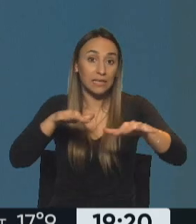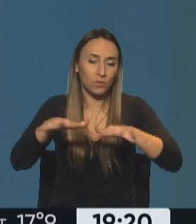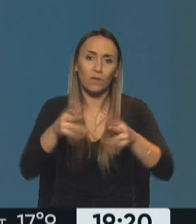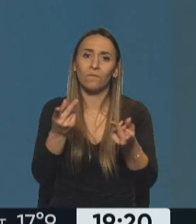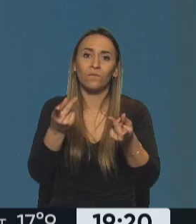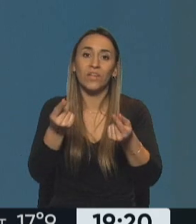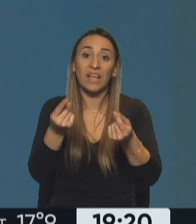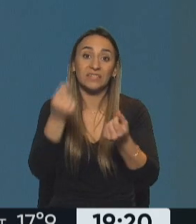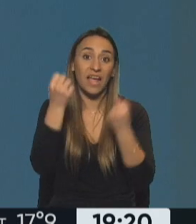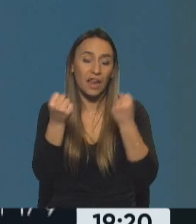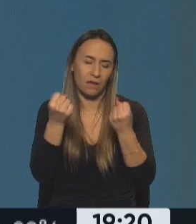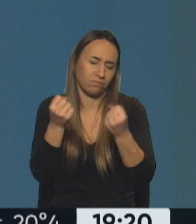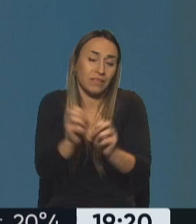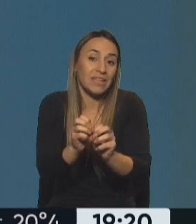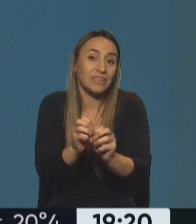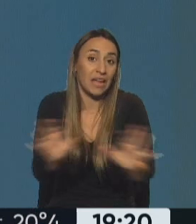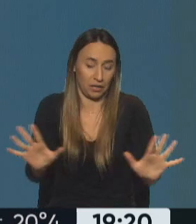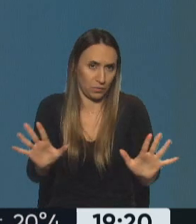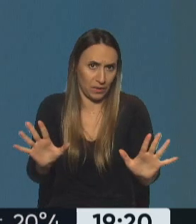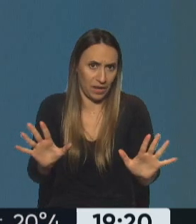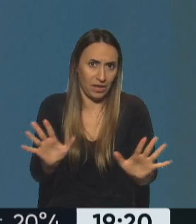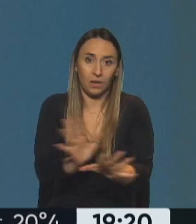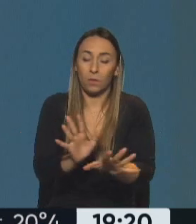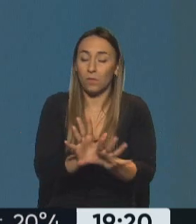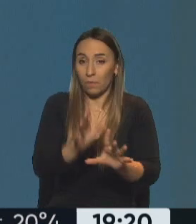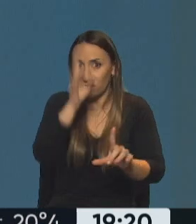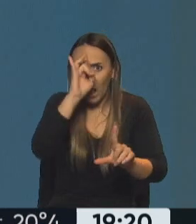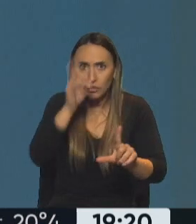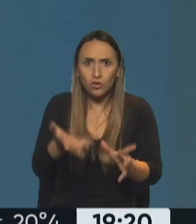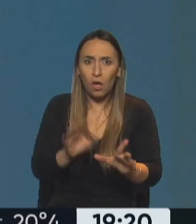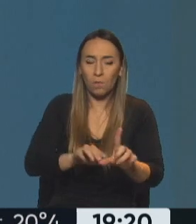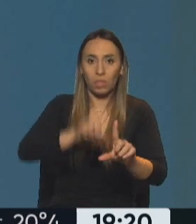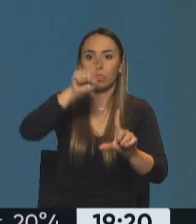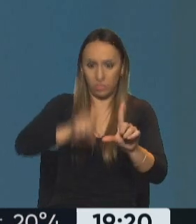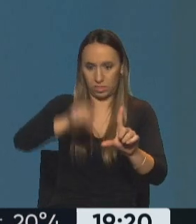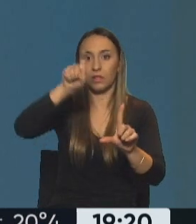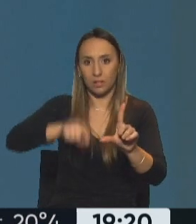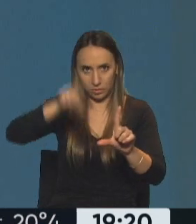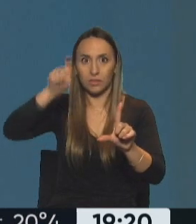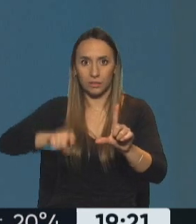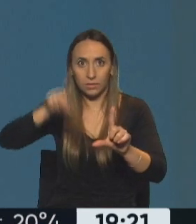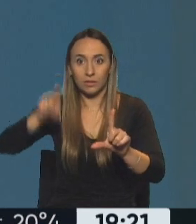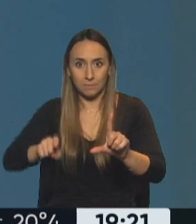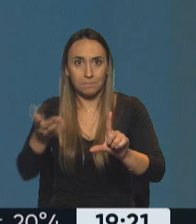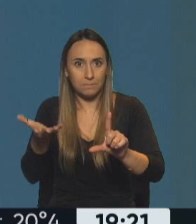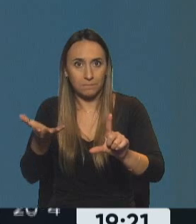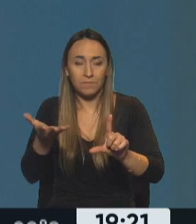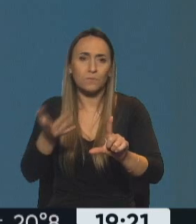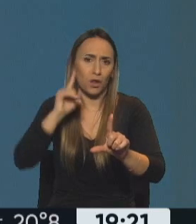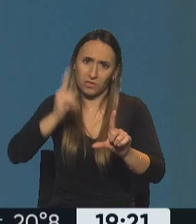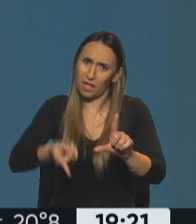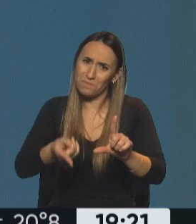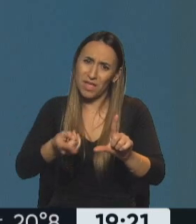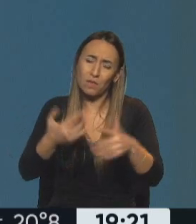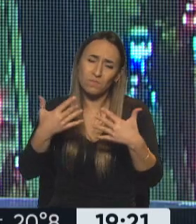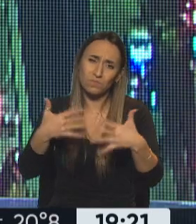muy importante, en donde no solamente hubo una corrida, sino que además las restricciones a las importaciones también generaron